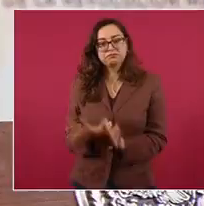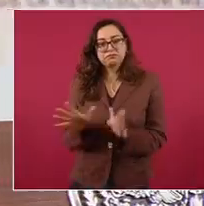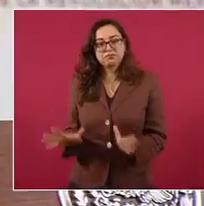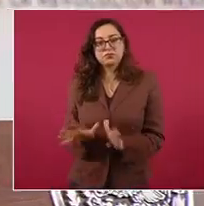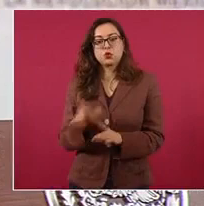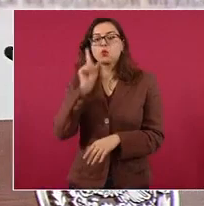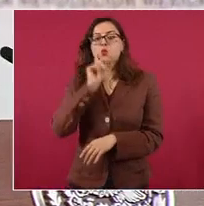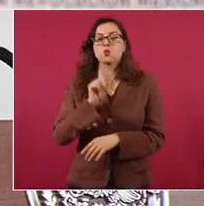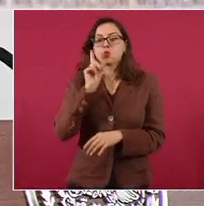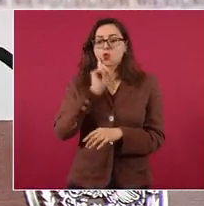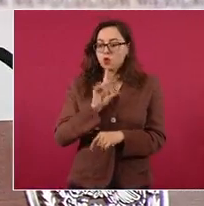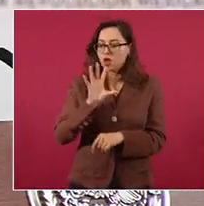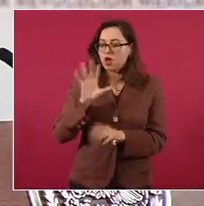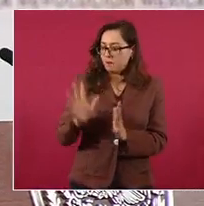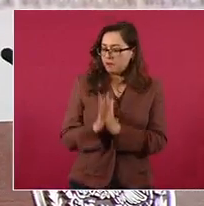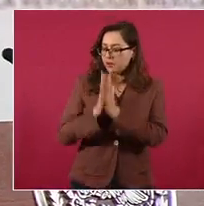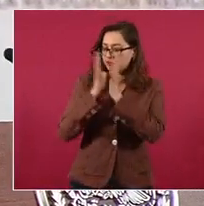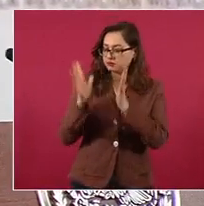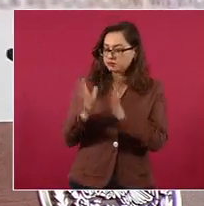las mujeres,